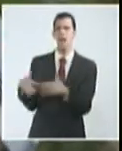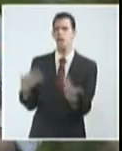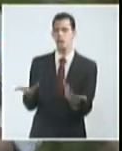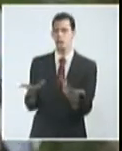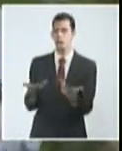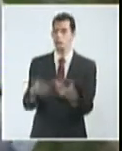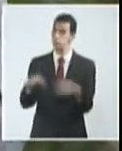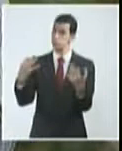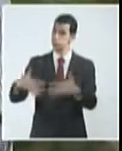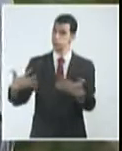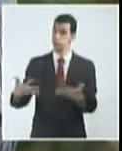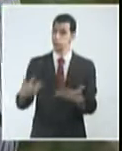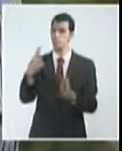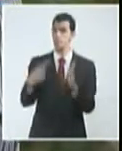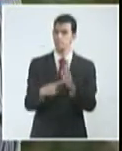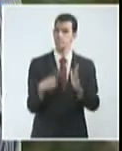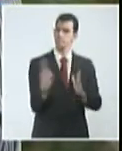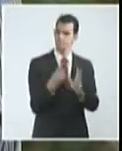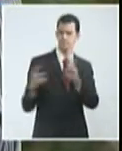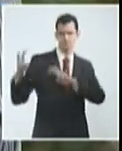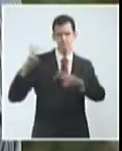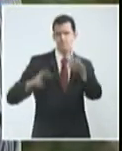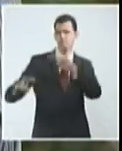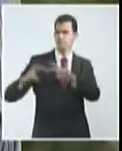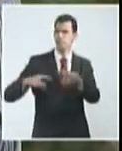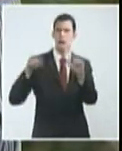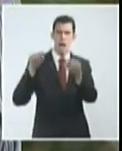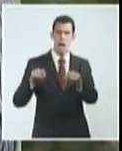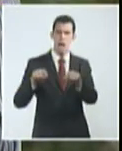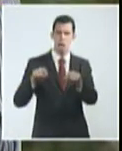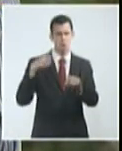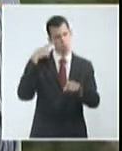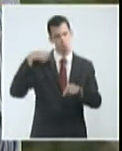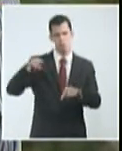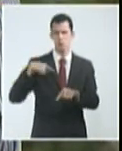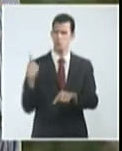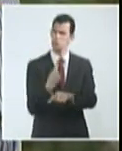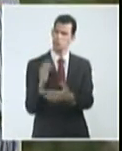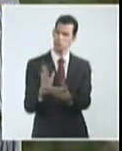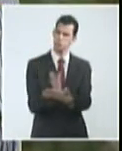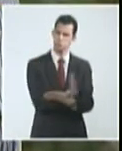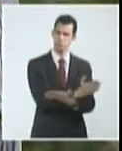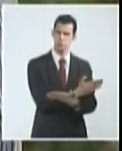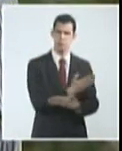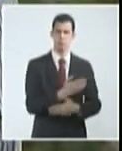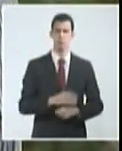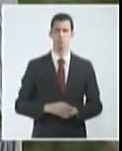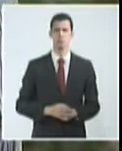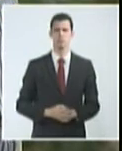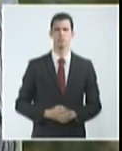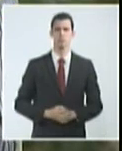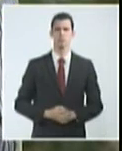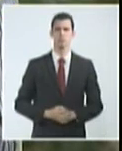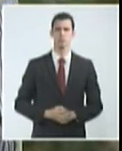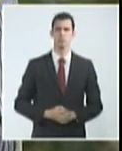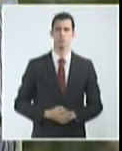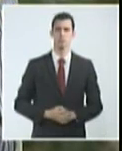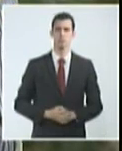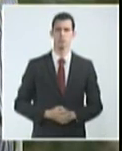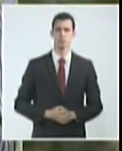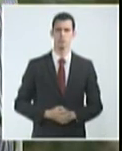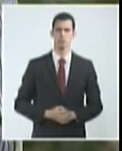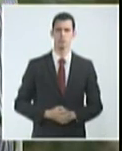también vamos a vencer ese reto. Entonces, en estas condiciones de la